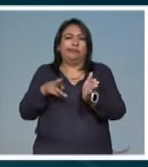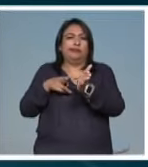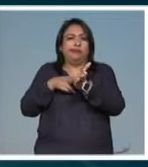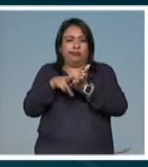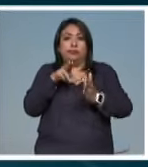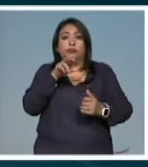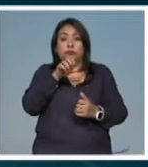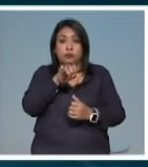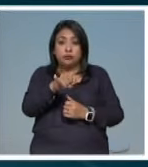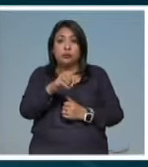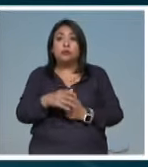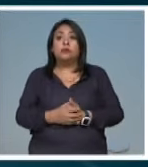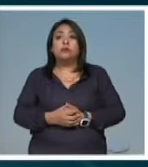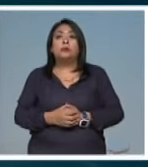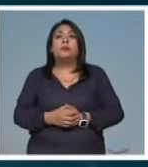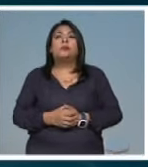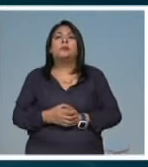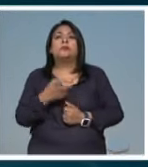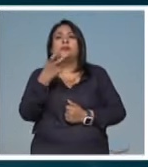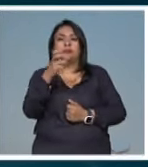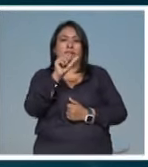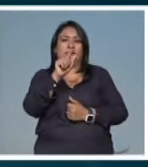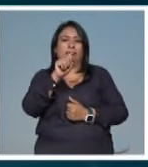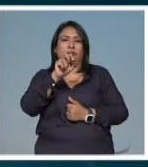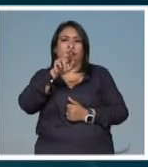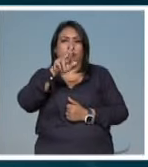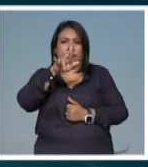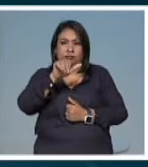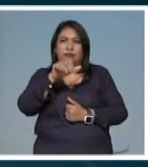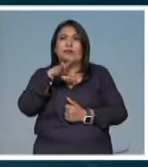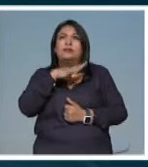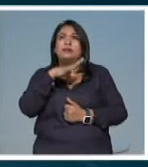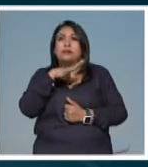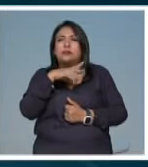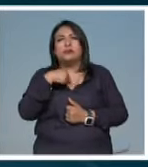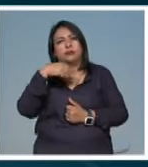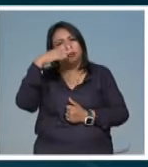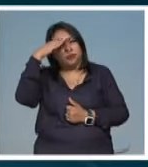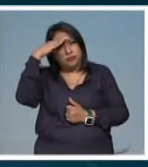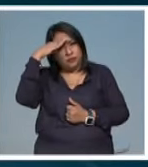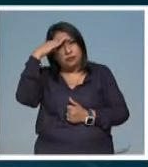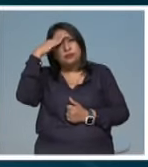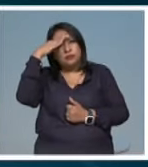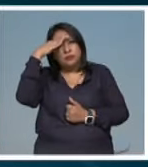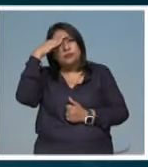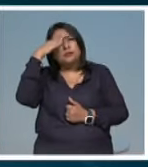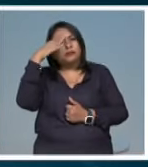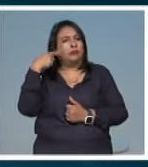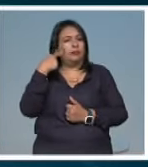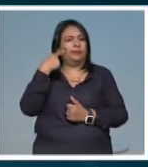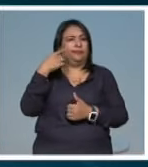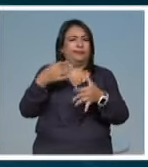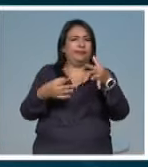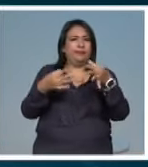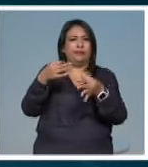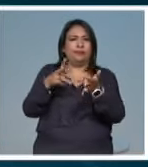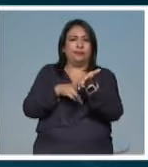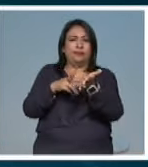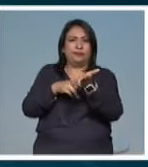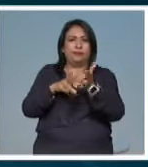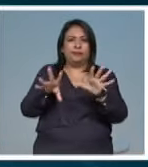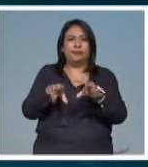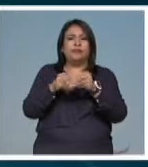Sí, esa sátira nos lleva a repensar y hacer un juicio